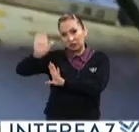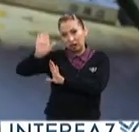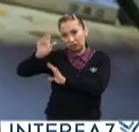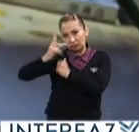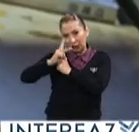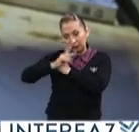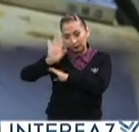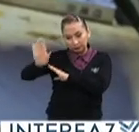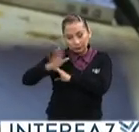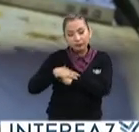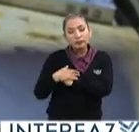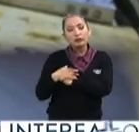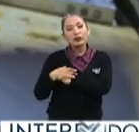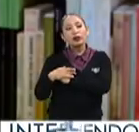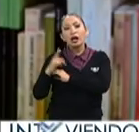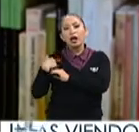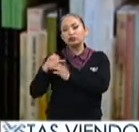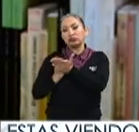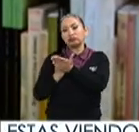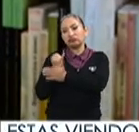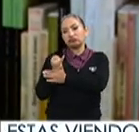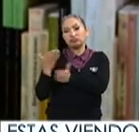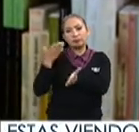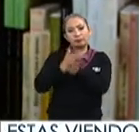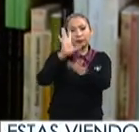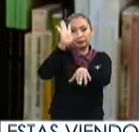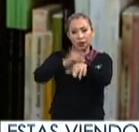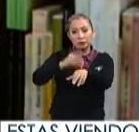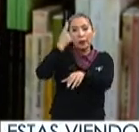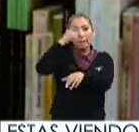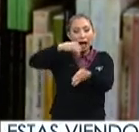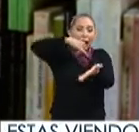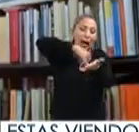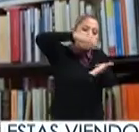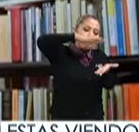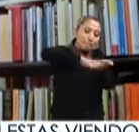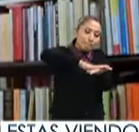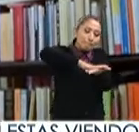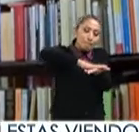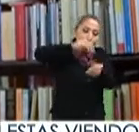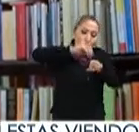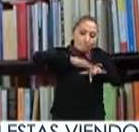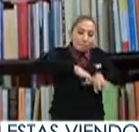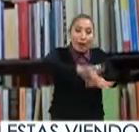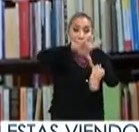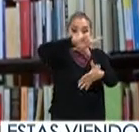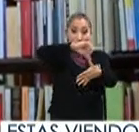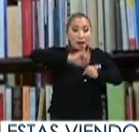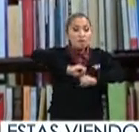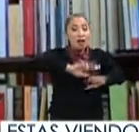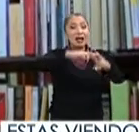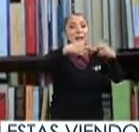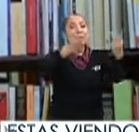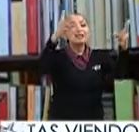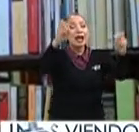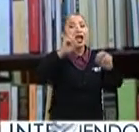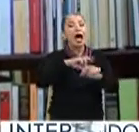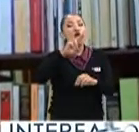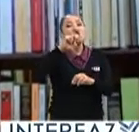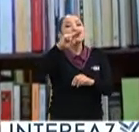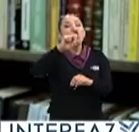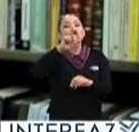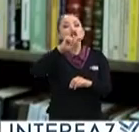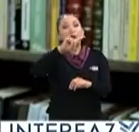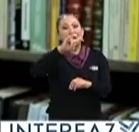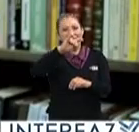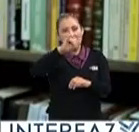España, reciben la concesión para imprimir para América Latina la revista de la Unión